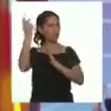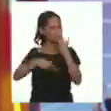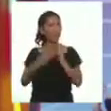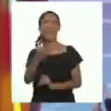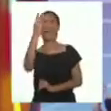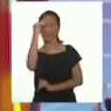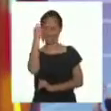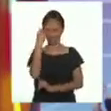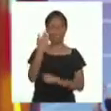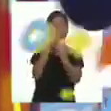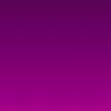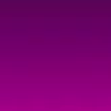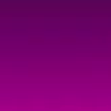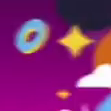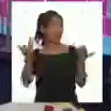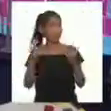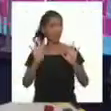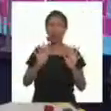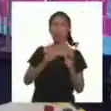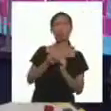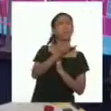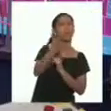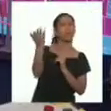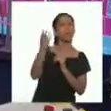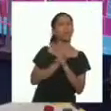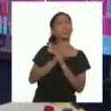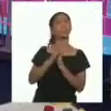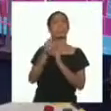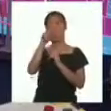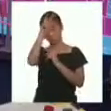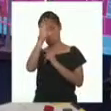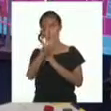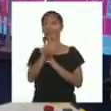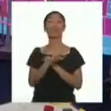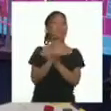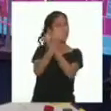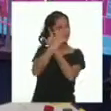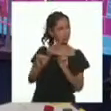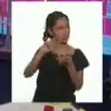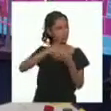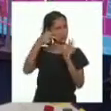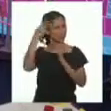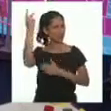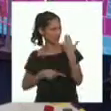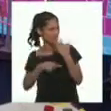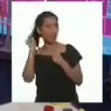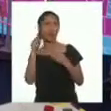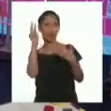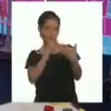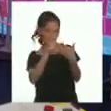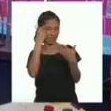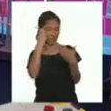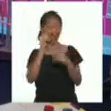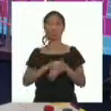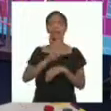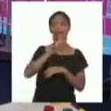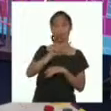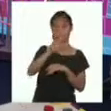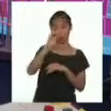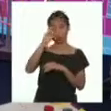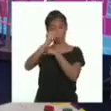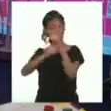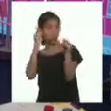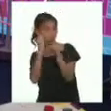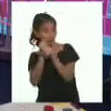por qué nos independizamos. ¿Y qué significa para ustedes el Bicentenario? Hoy vimos que a lo largo de estos